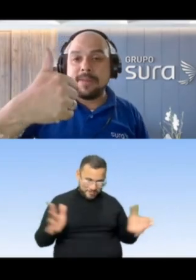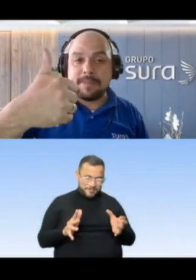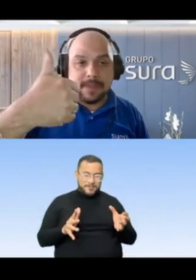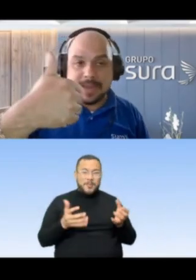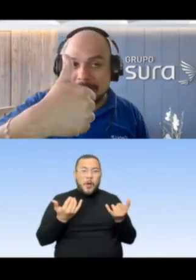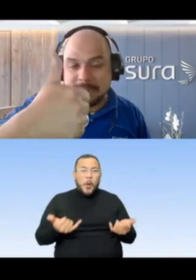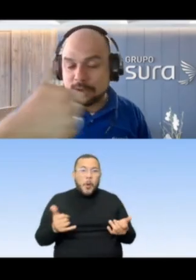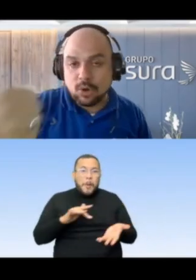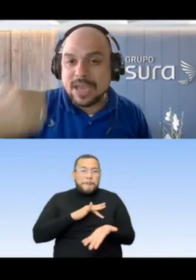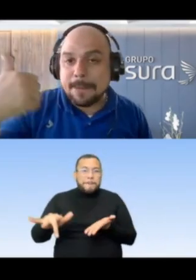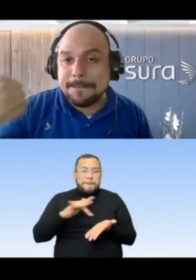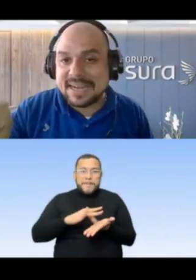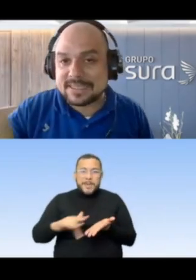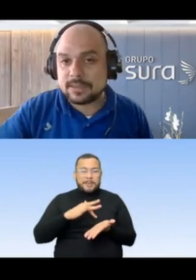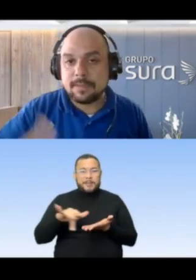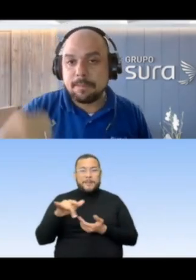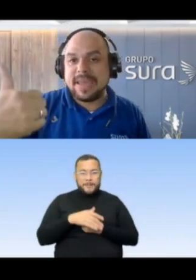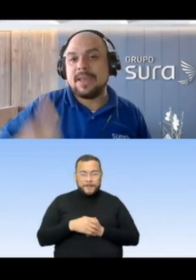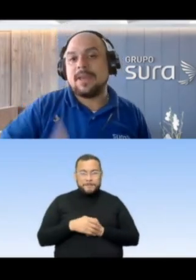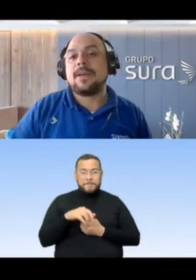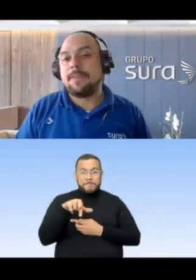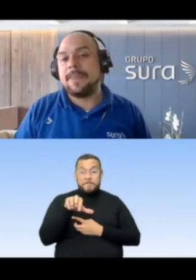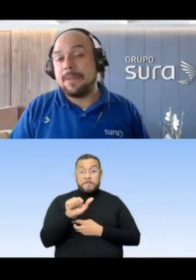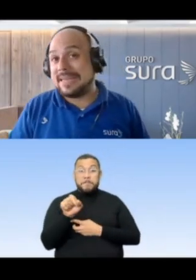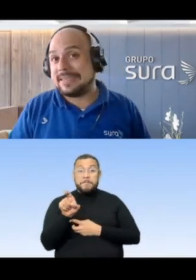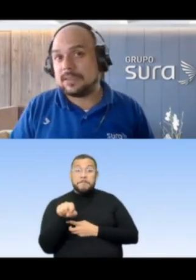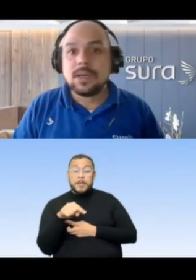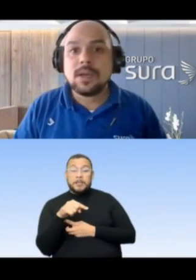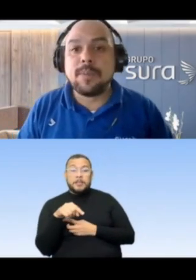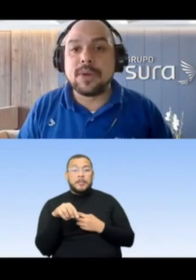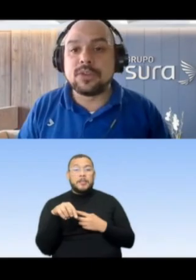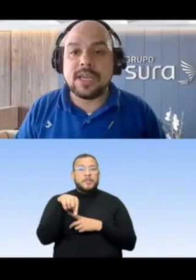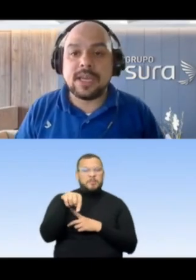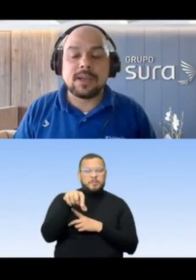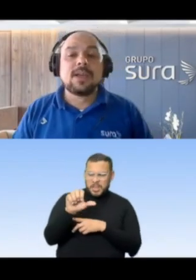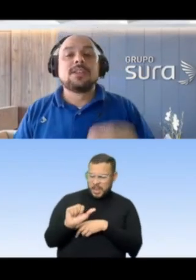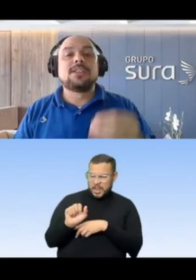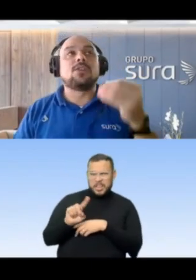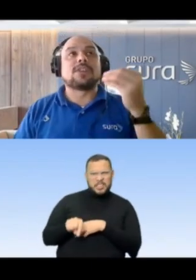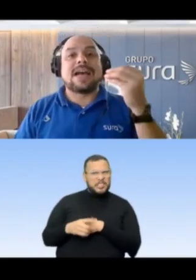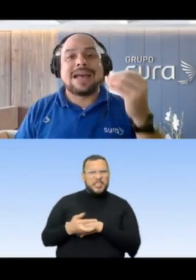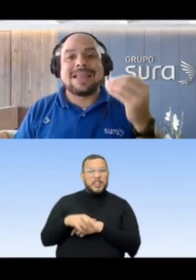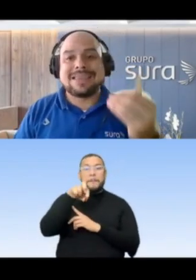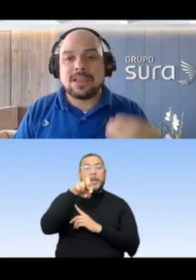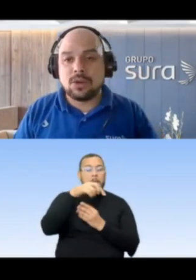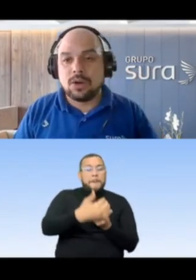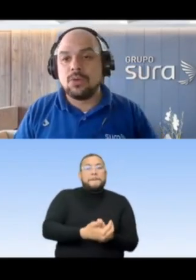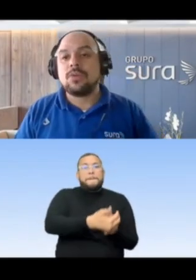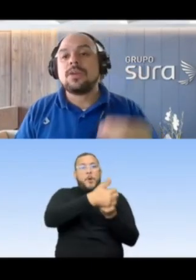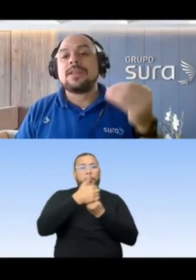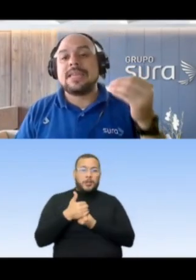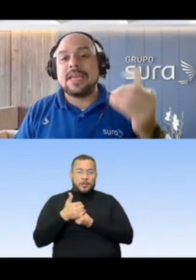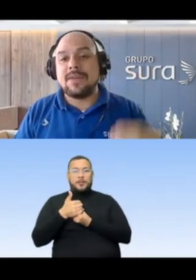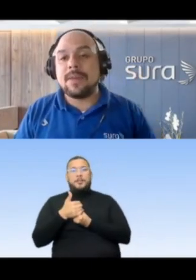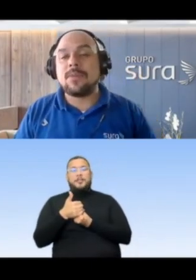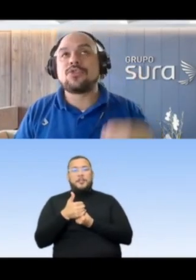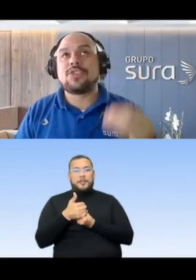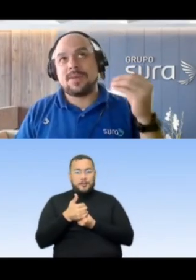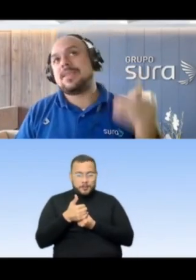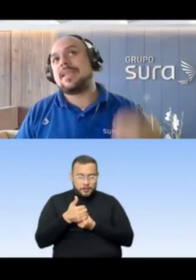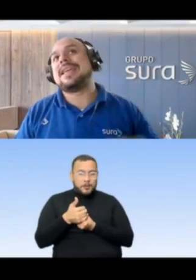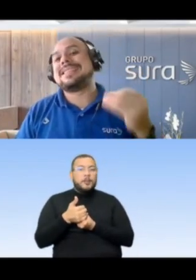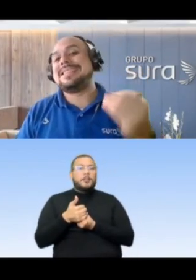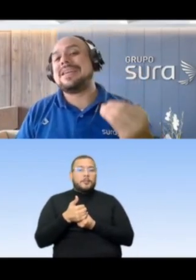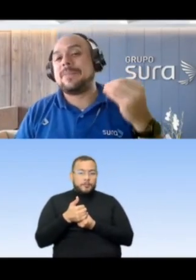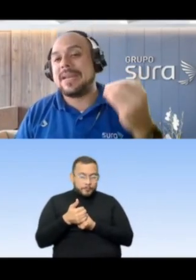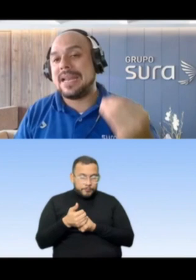emergencia. Metodología PAS, P del PAS, proteger. Chicos, ante todo,